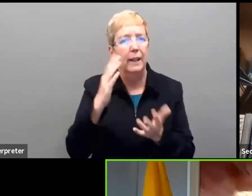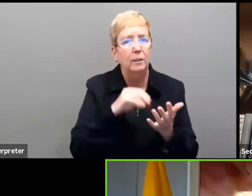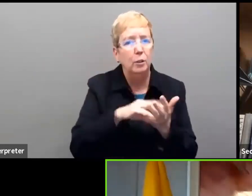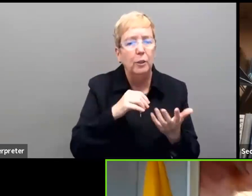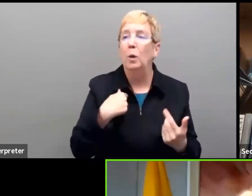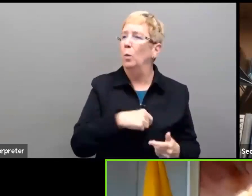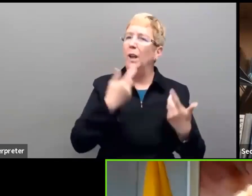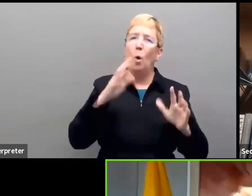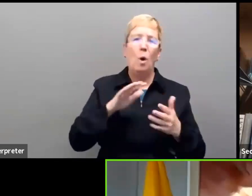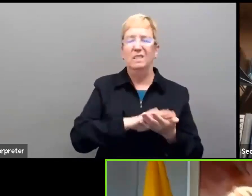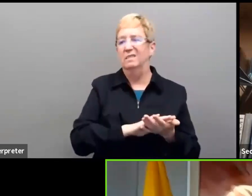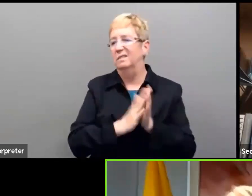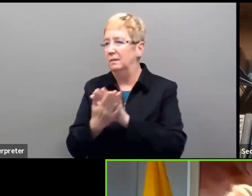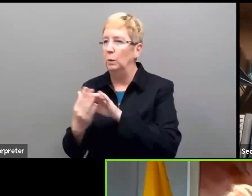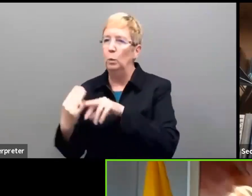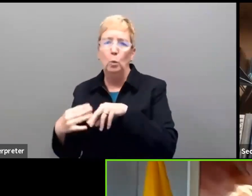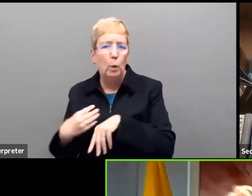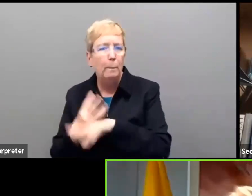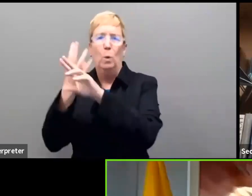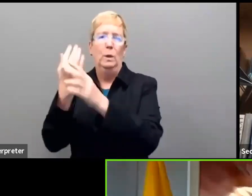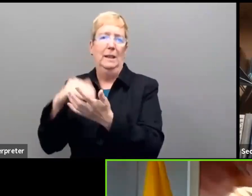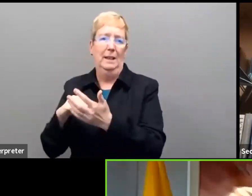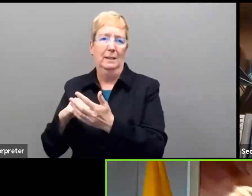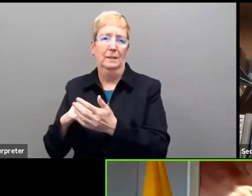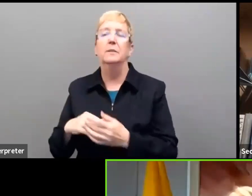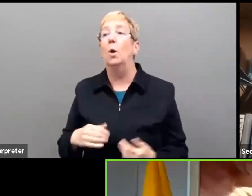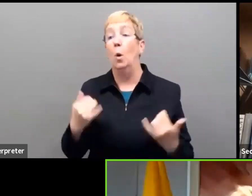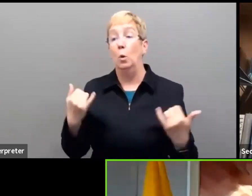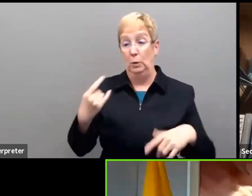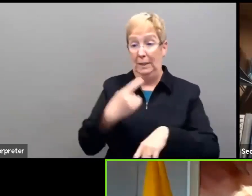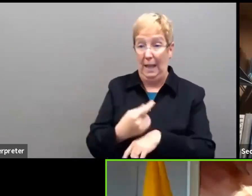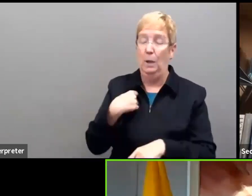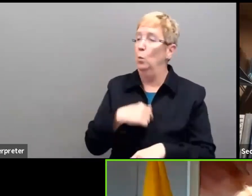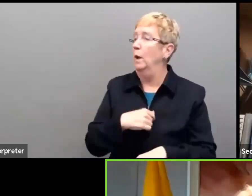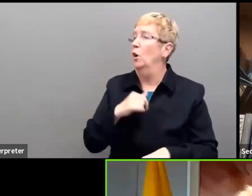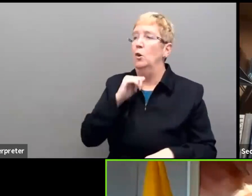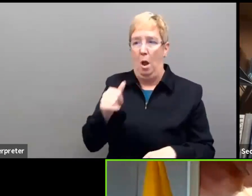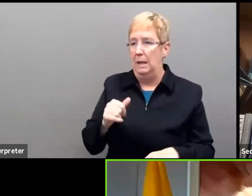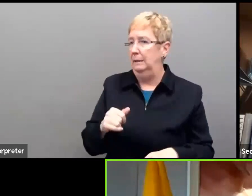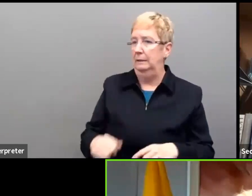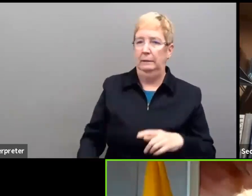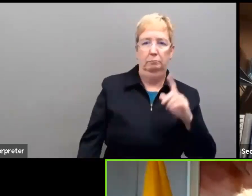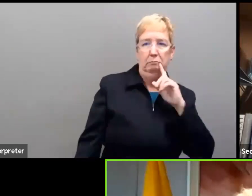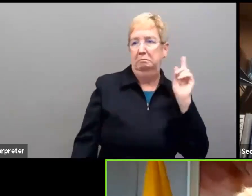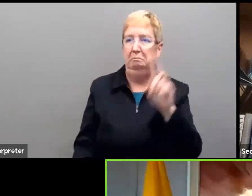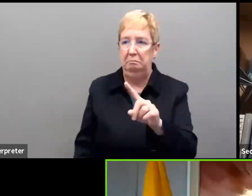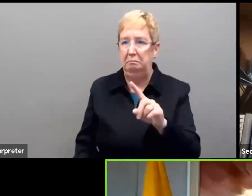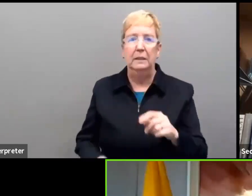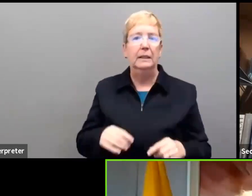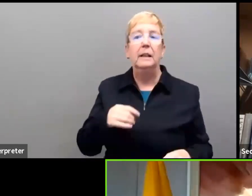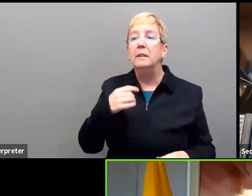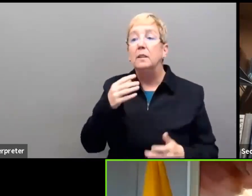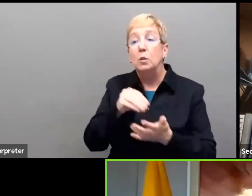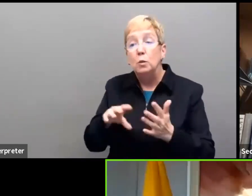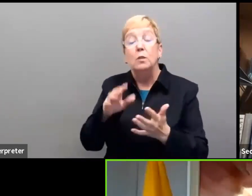esto mismo, todos juntos será más fácil, pero bueno, si tenemos que, sí lo vamos a hacer valer, va a ser difícil como